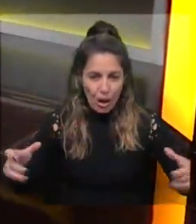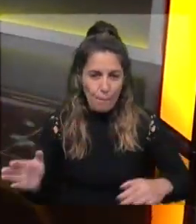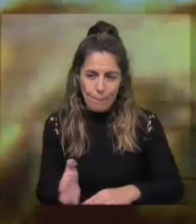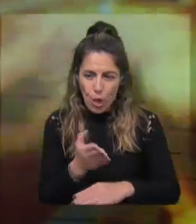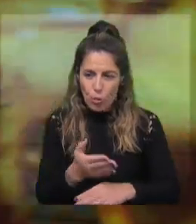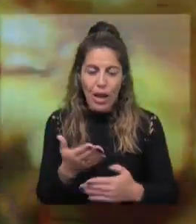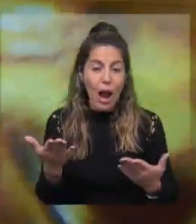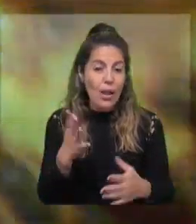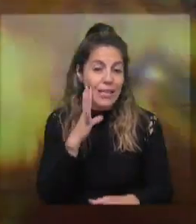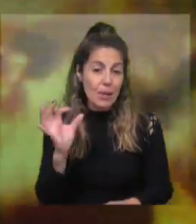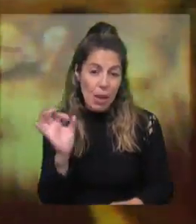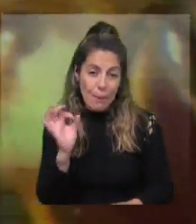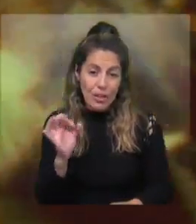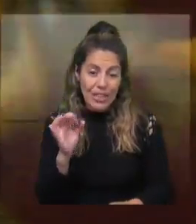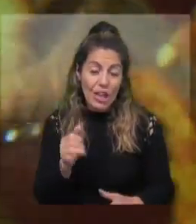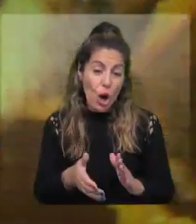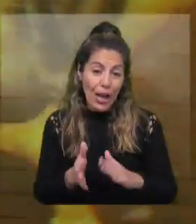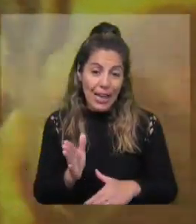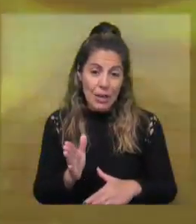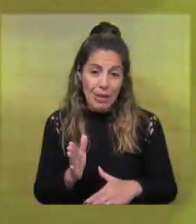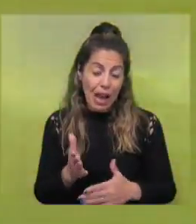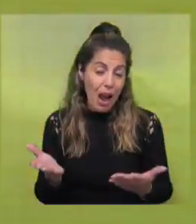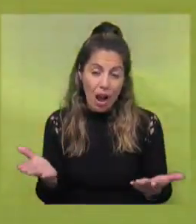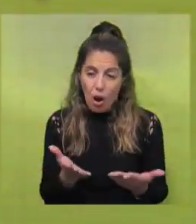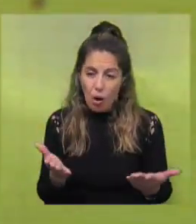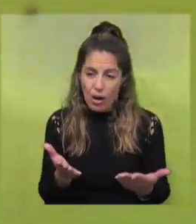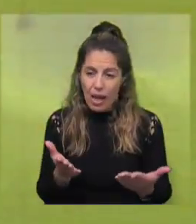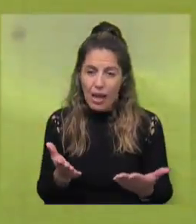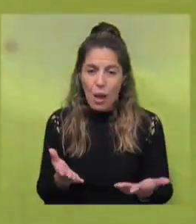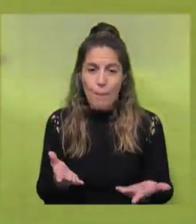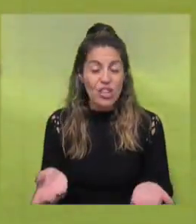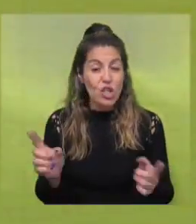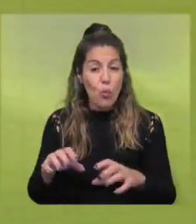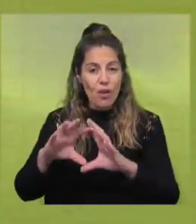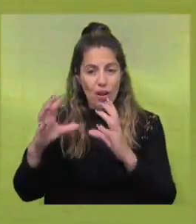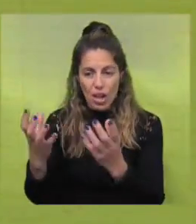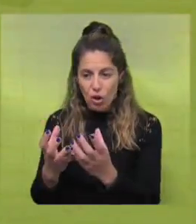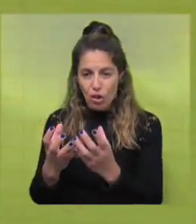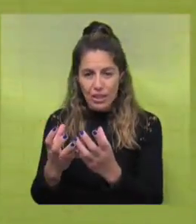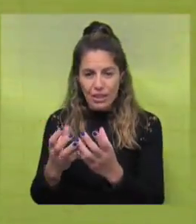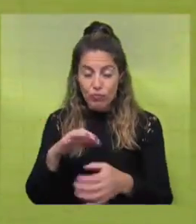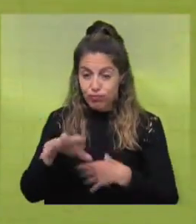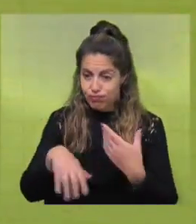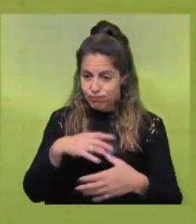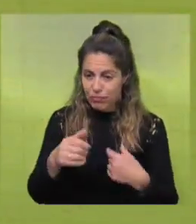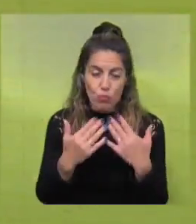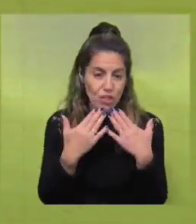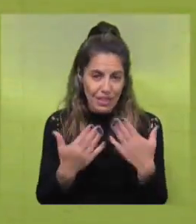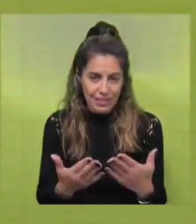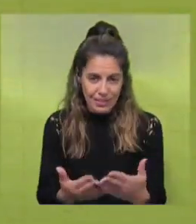Ahora se me disculpan, me tengo que retirar abruptamente, pero es que si no vuelvo a la colmena, se me arma revuelo. Muchas